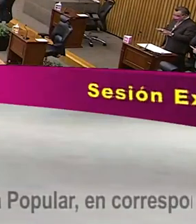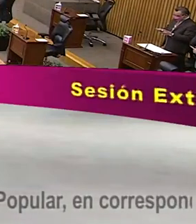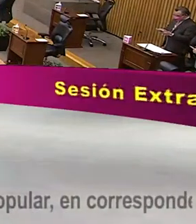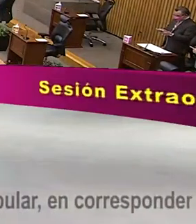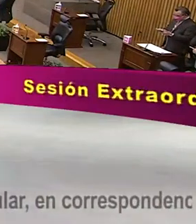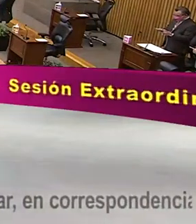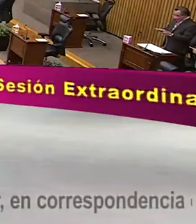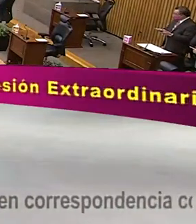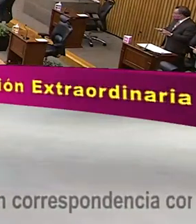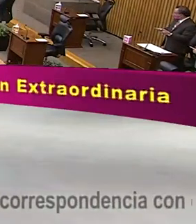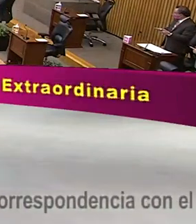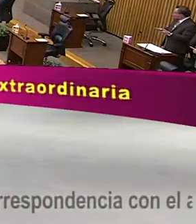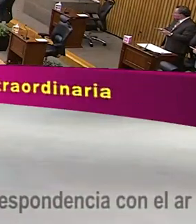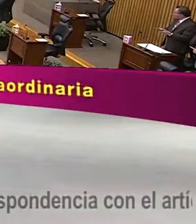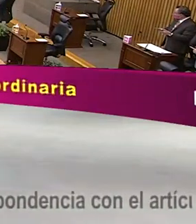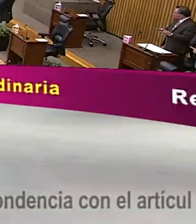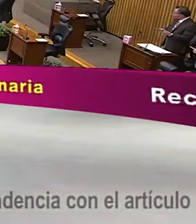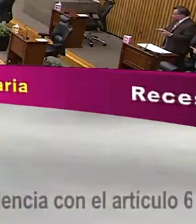ah